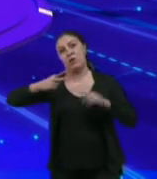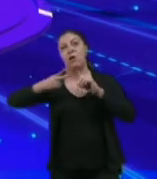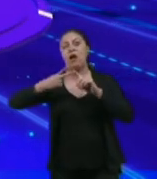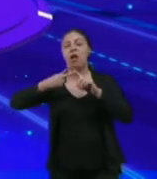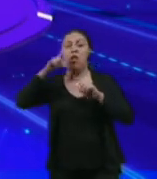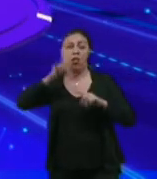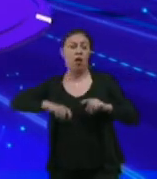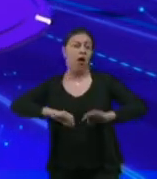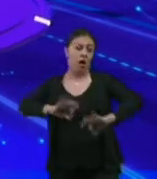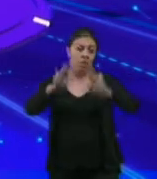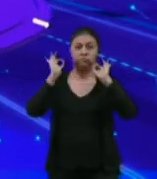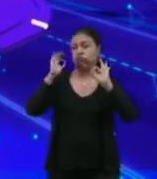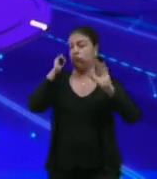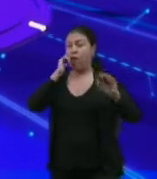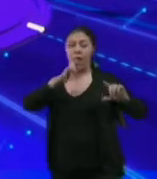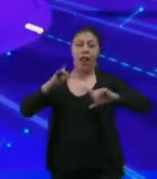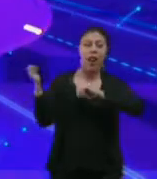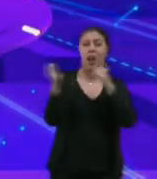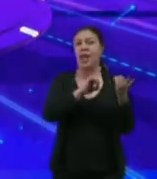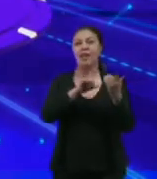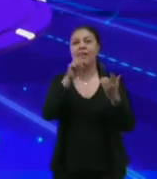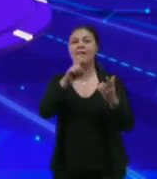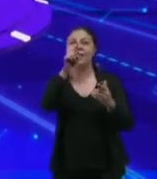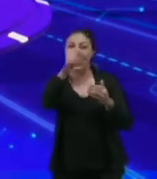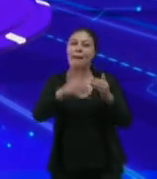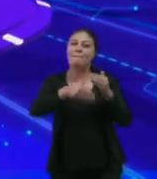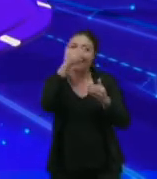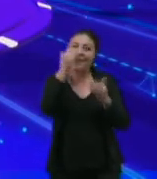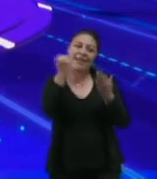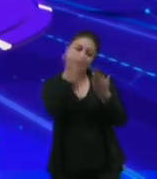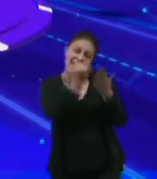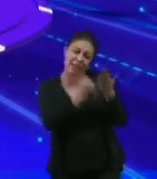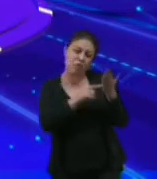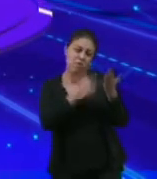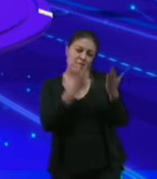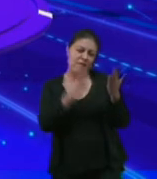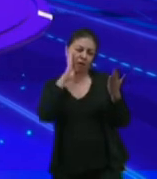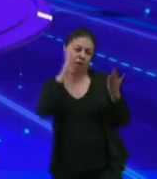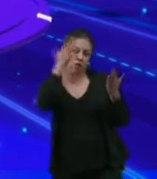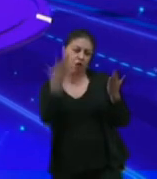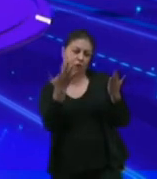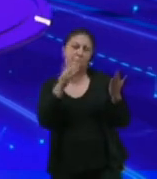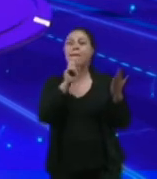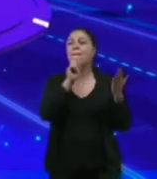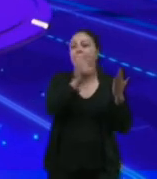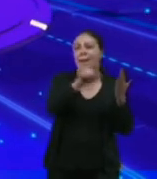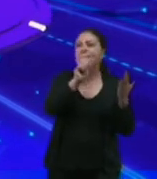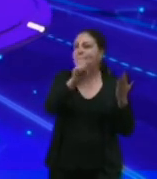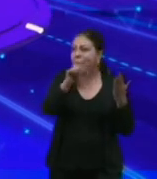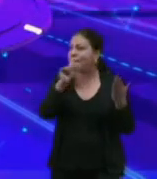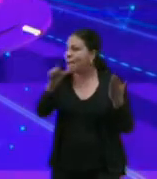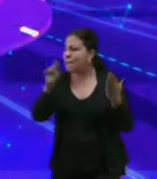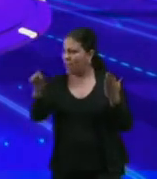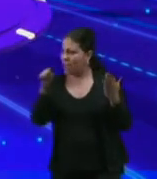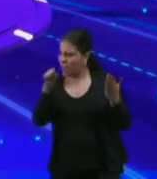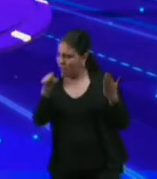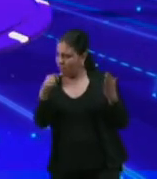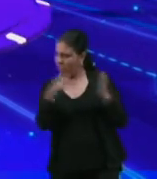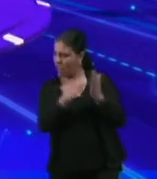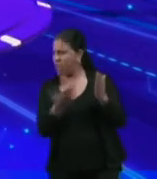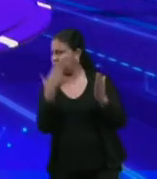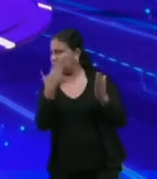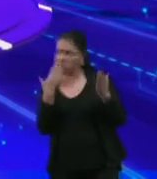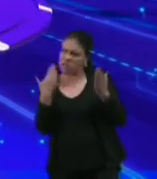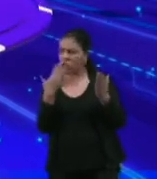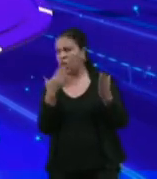listos para arrancar dibuje pinte como se lo sueña y pregunte a sus clientes si eso le agrega valor te